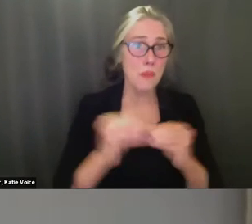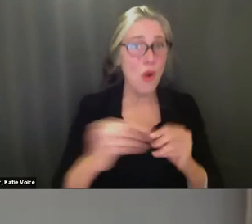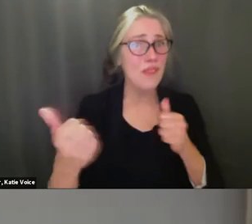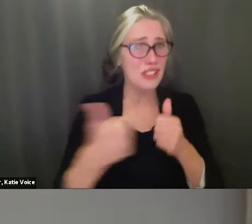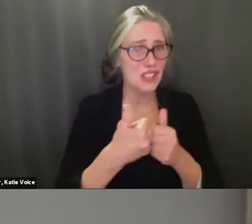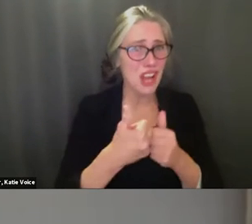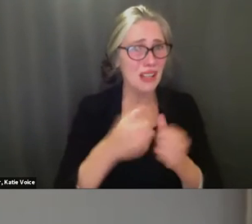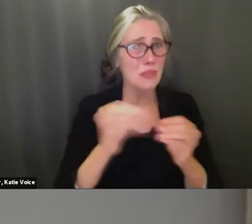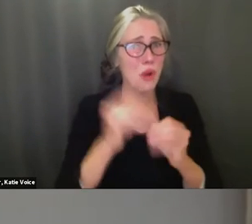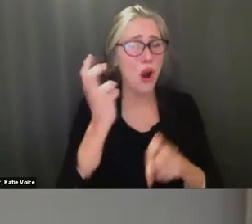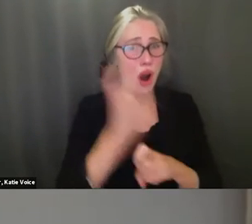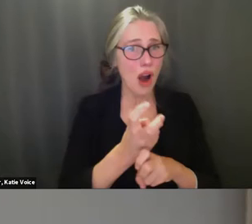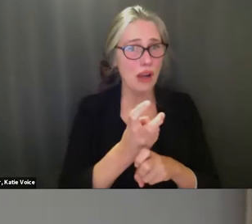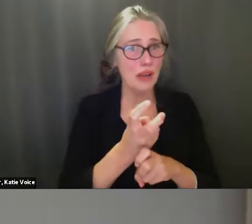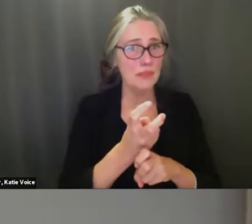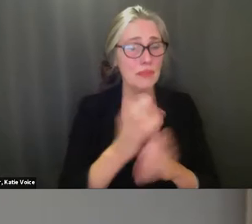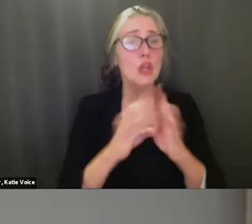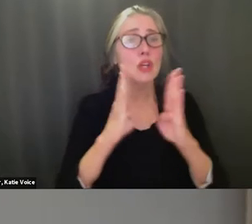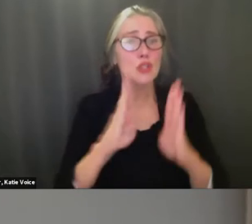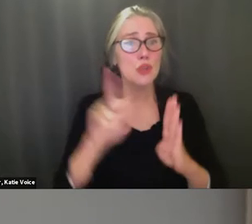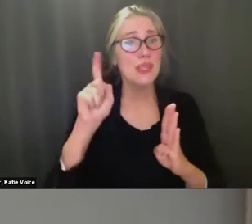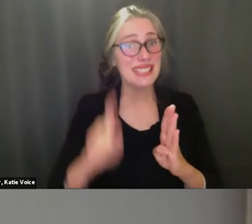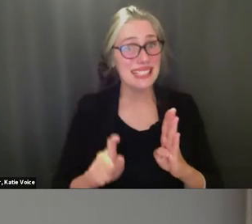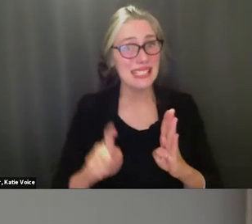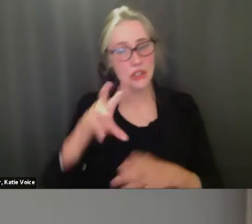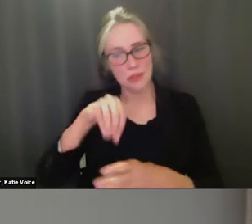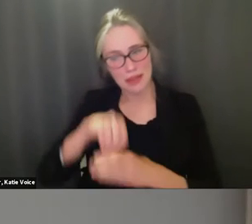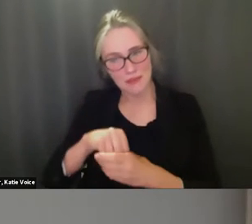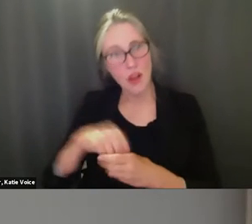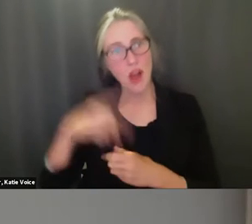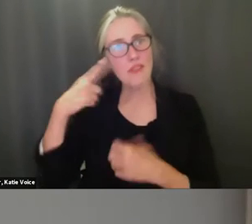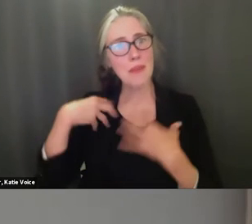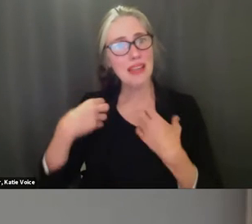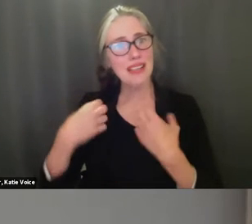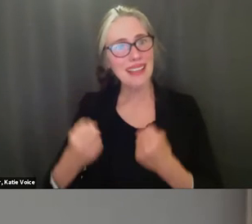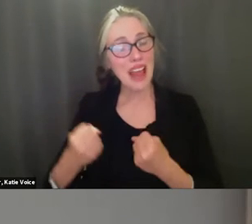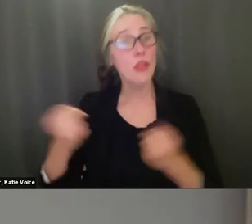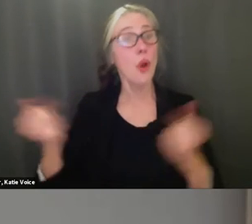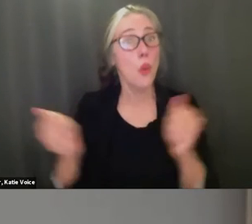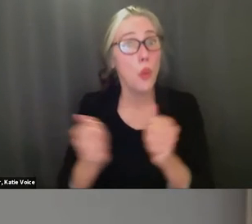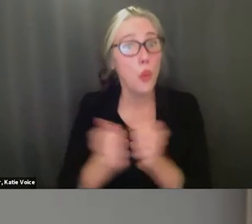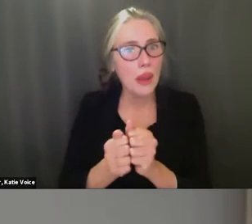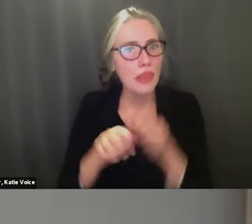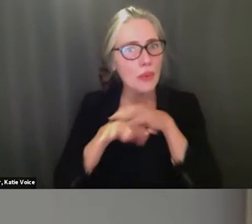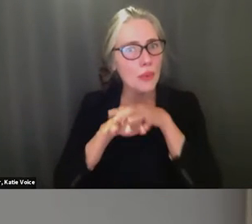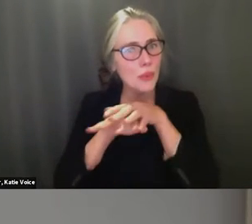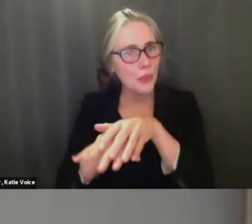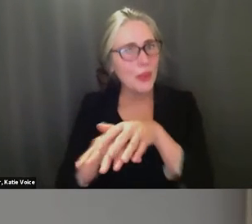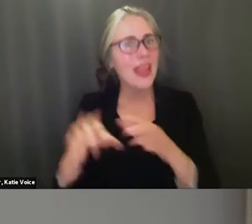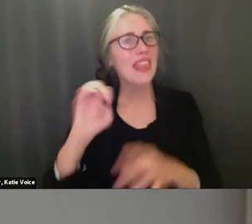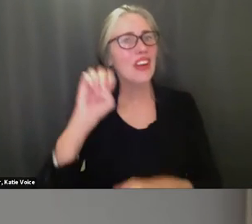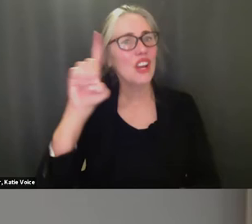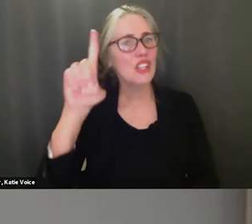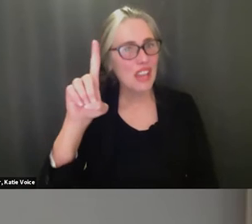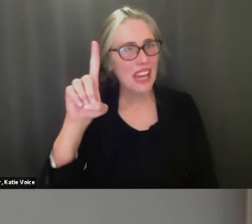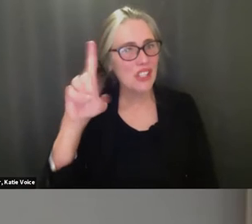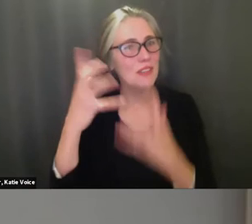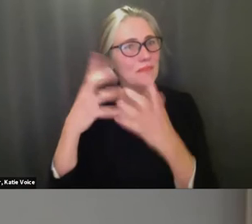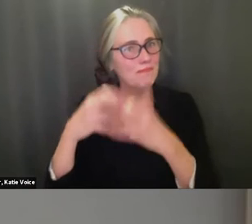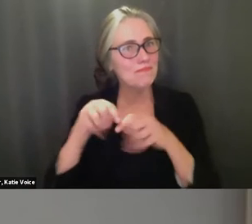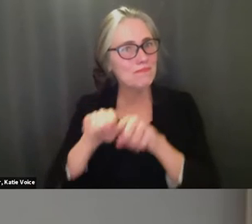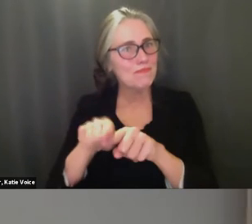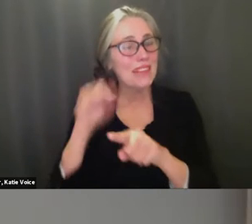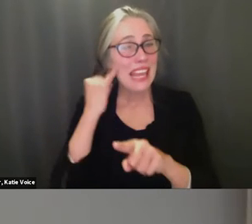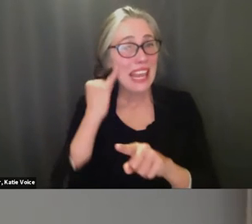que es benéfico para los estudiantes tener apoyos de salud mental como parte integral de su educación. La ansiedad y